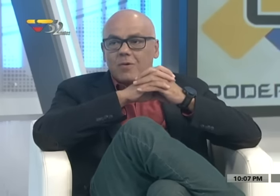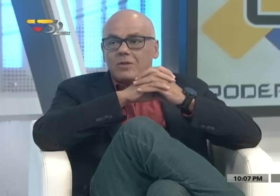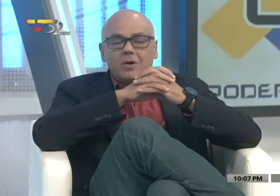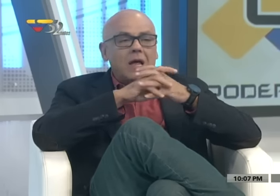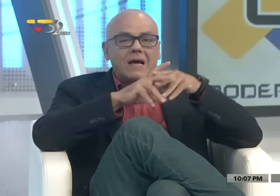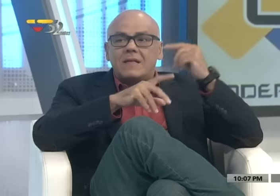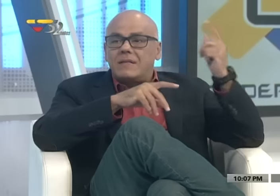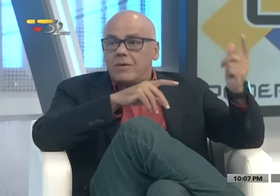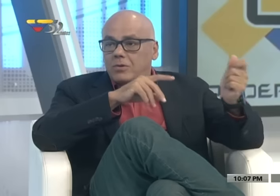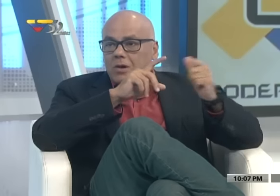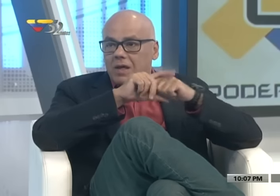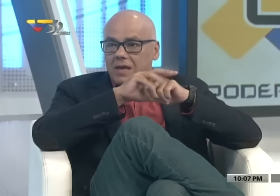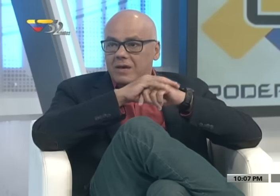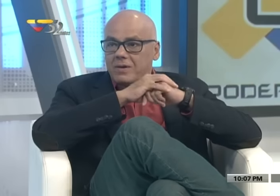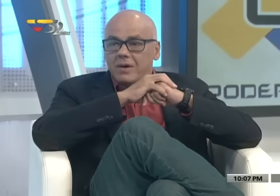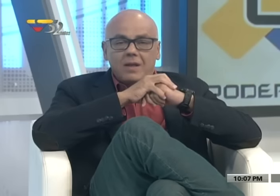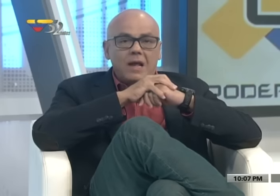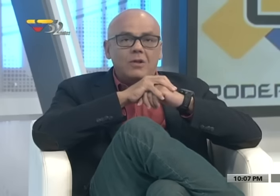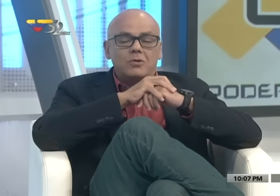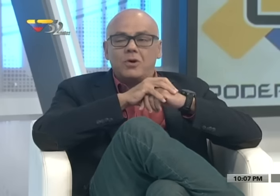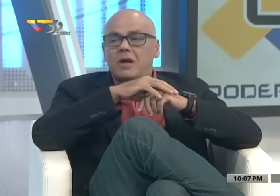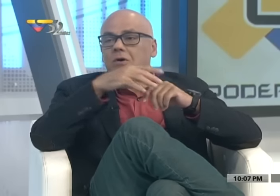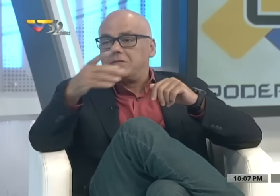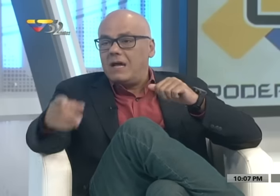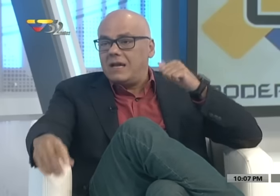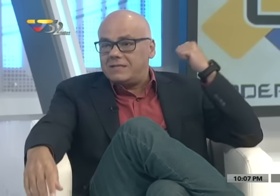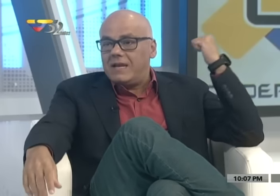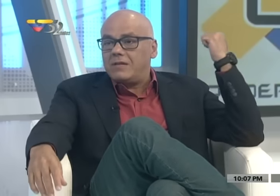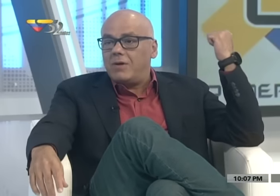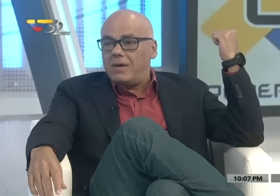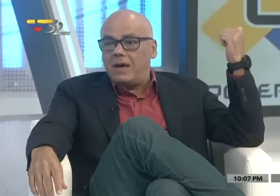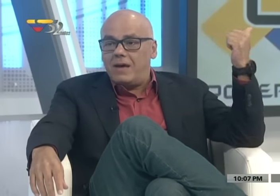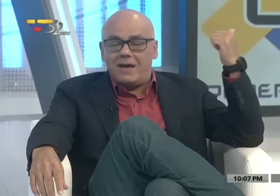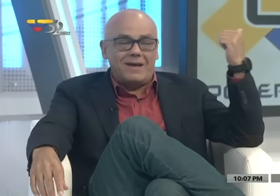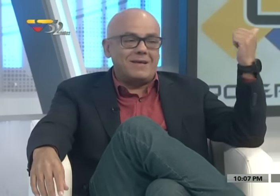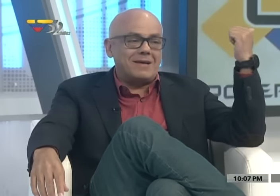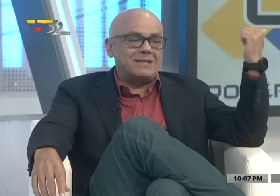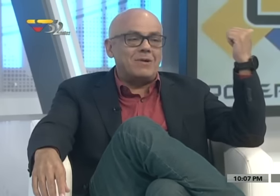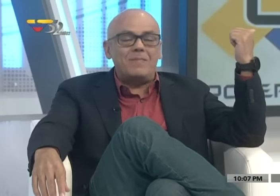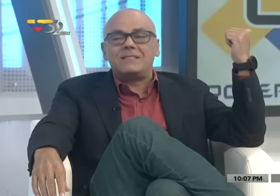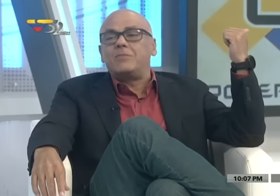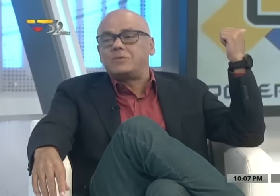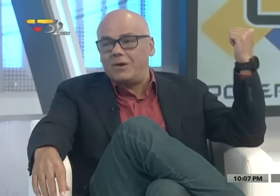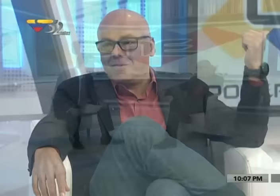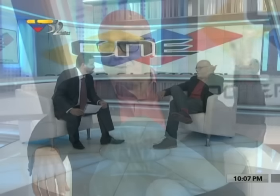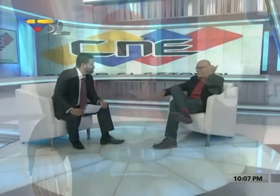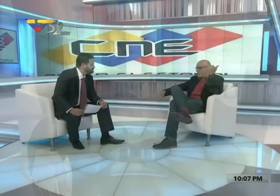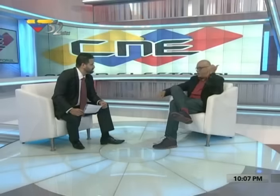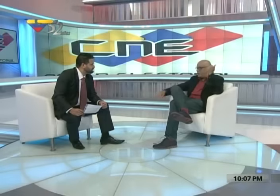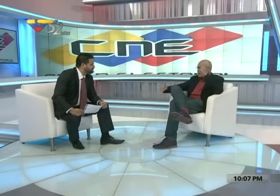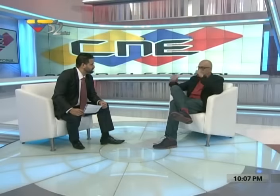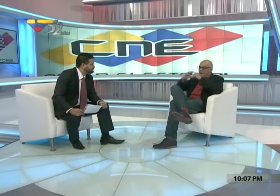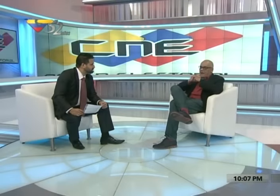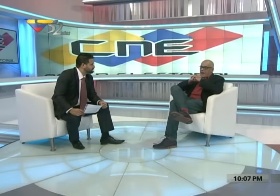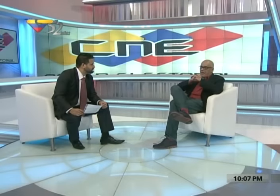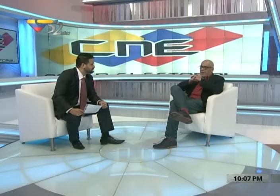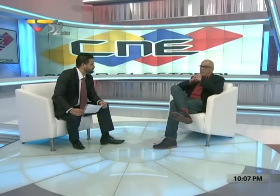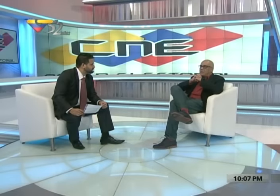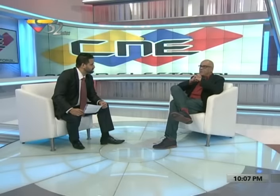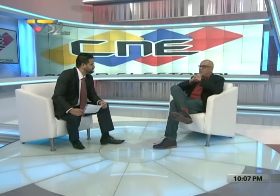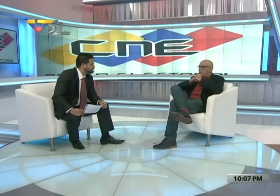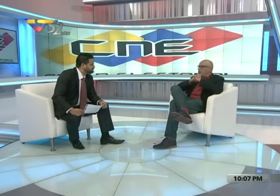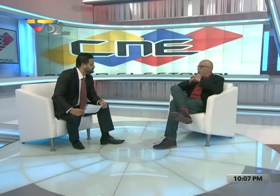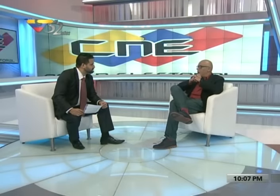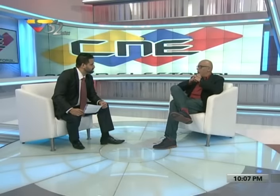No cuando el acta matoto de los adecos el doctor regoxal en el cne todavía casi una pieza de museo cuando yo estuve allí